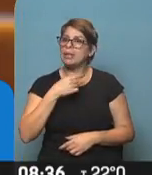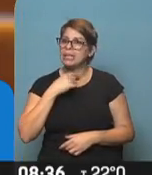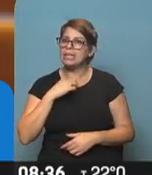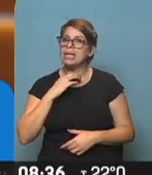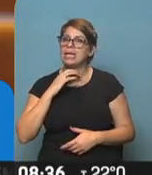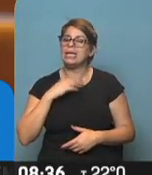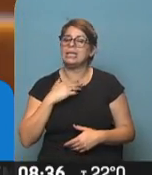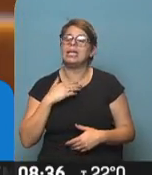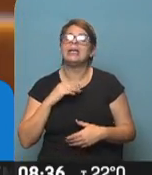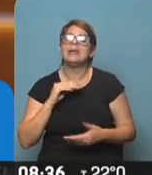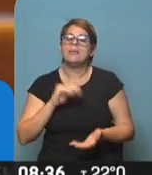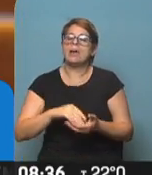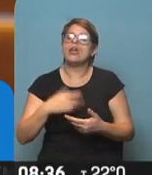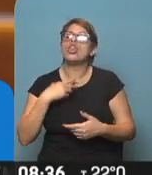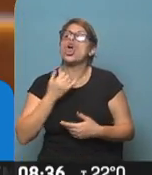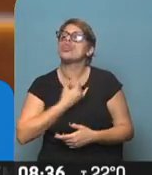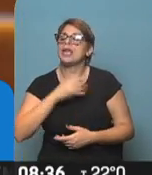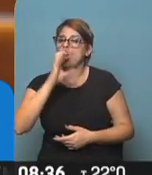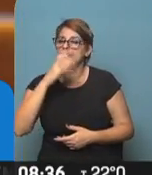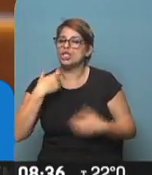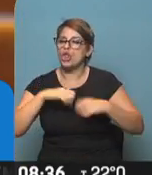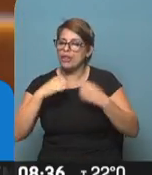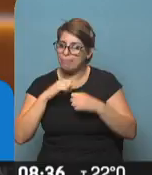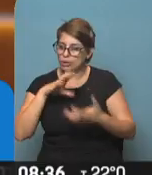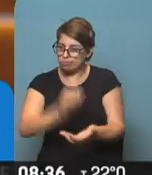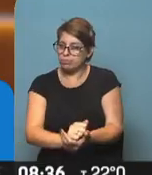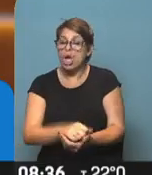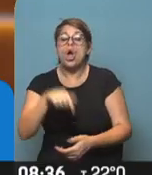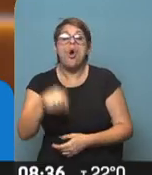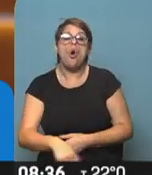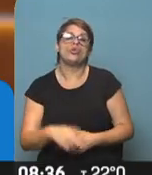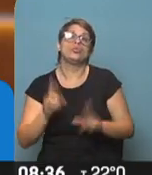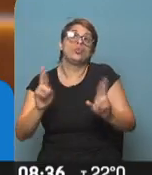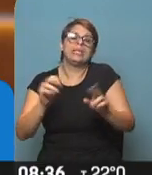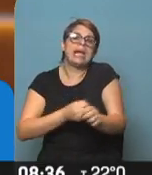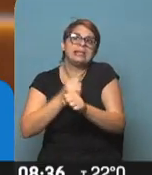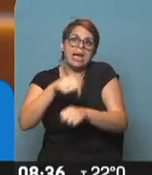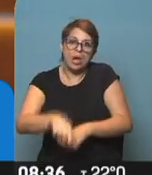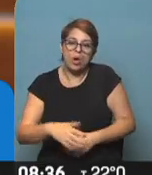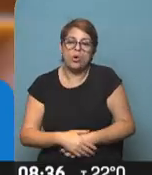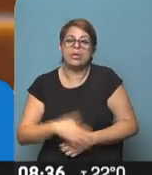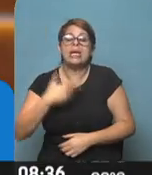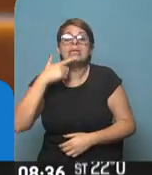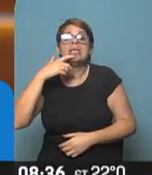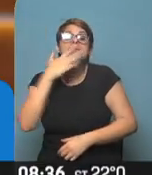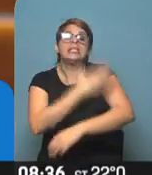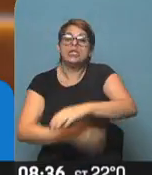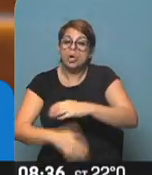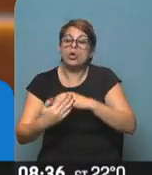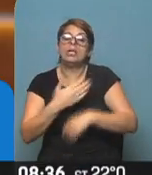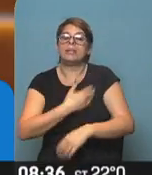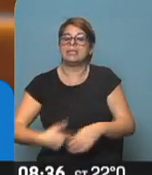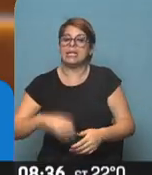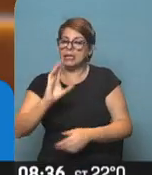en la comisión de deportes este hoy por hoy por suerte o por lo menos por ahora daniel scioli que preside la comisión ha